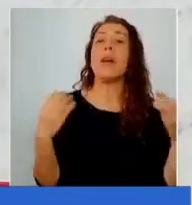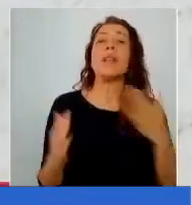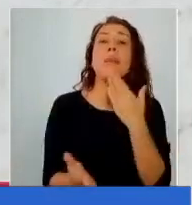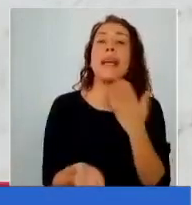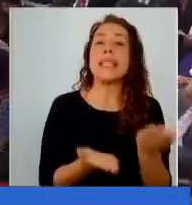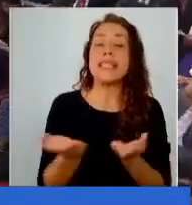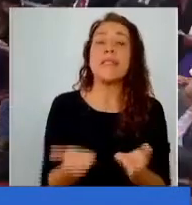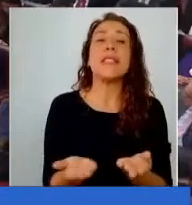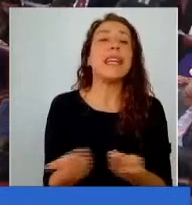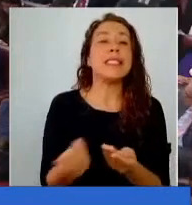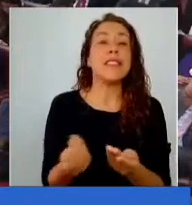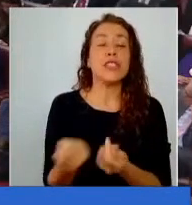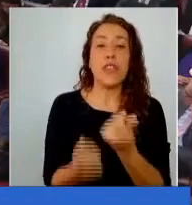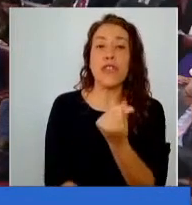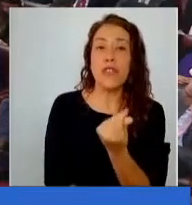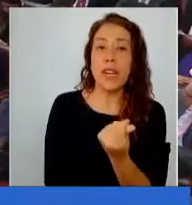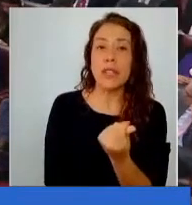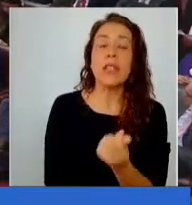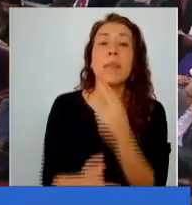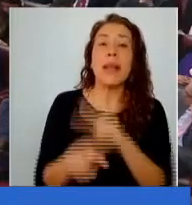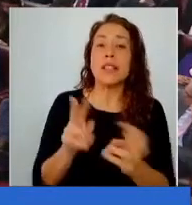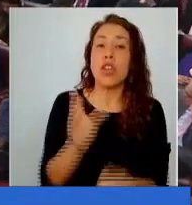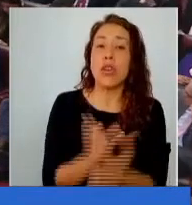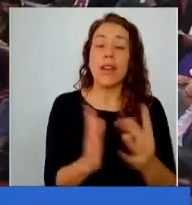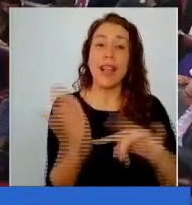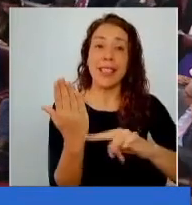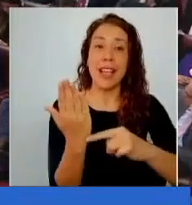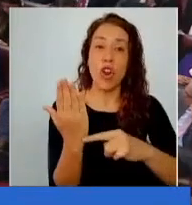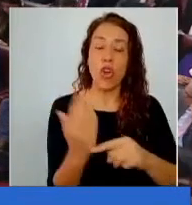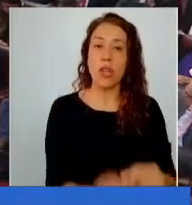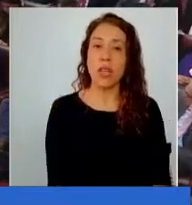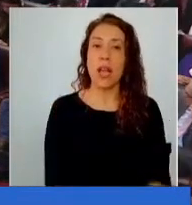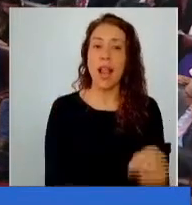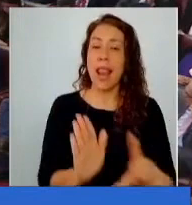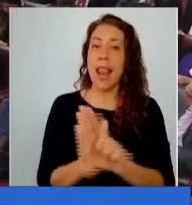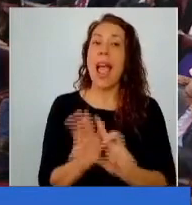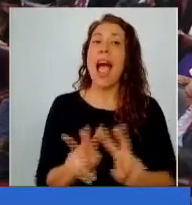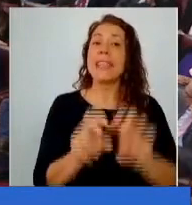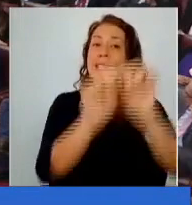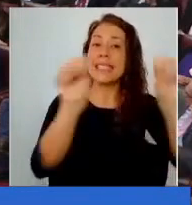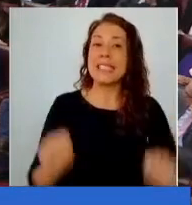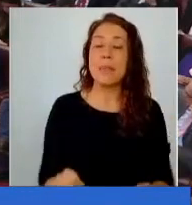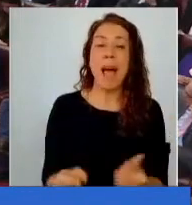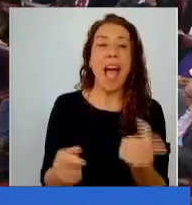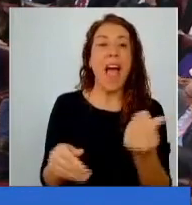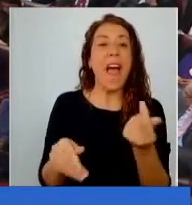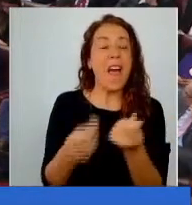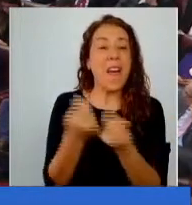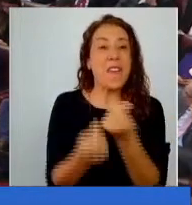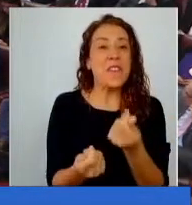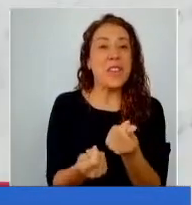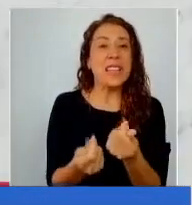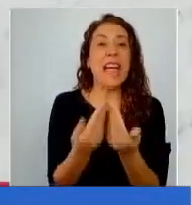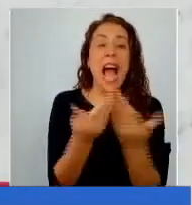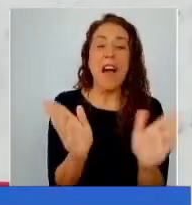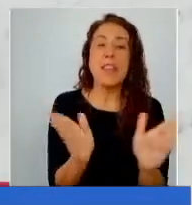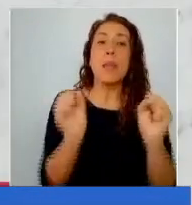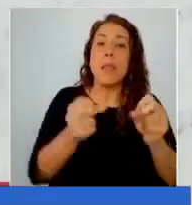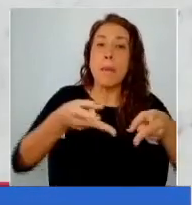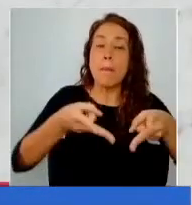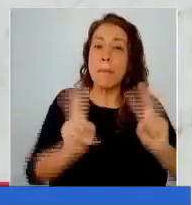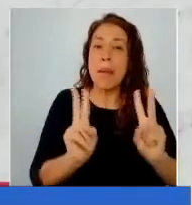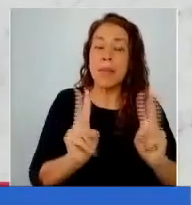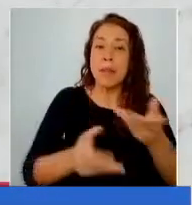mediante la innovación y la tecnología esta ley crea el sistema de finanzas abiertas que me permitirá el intercambio